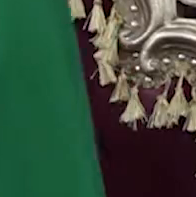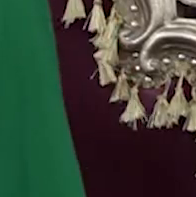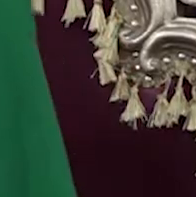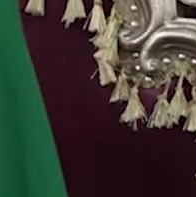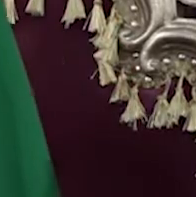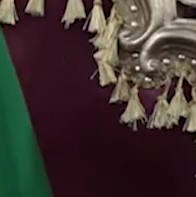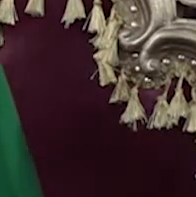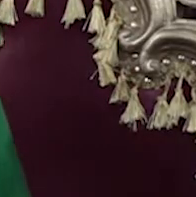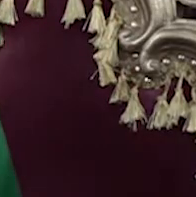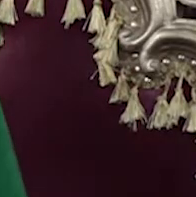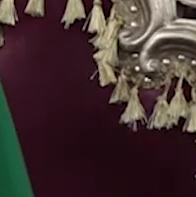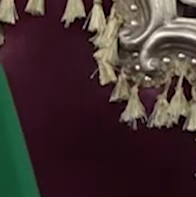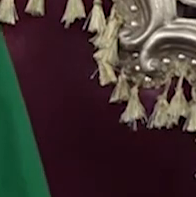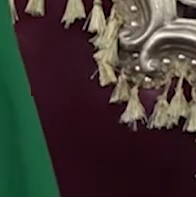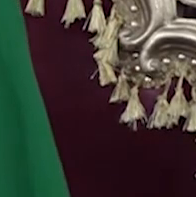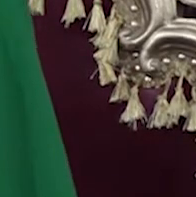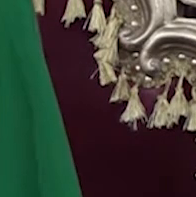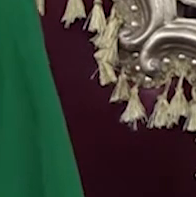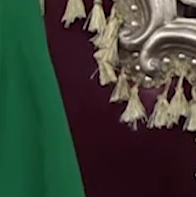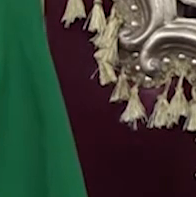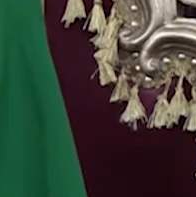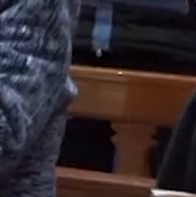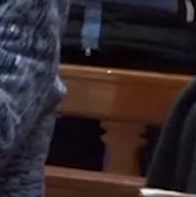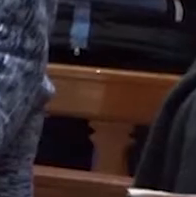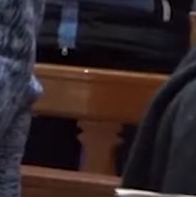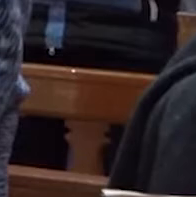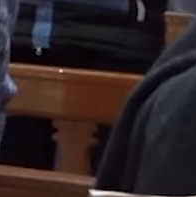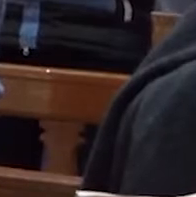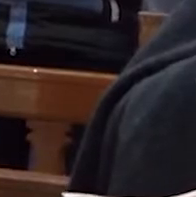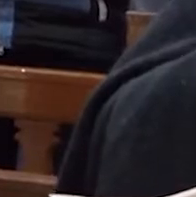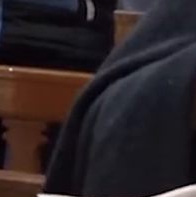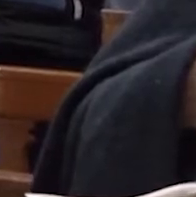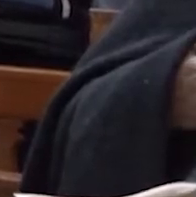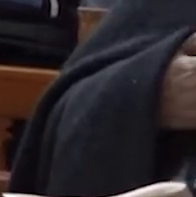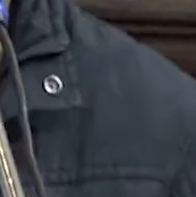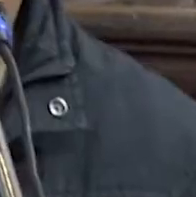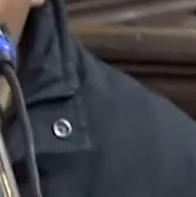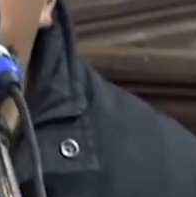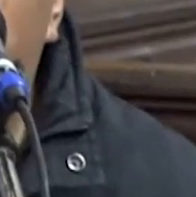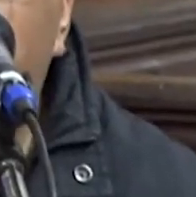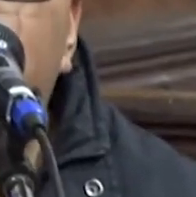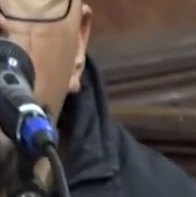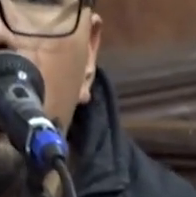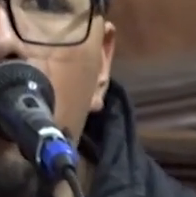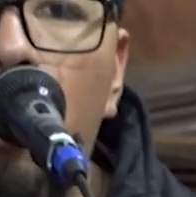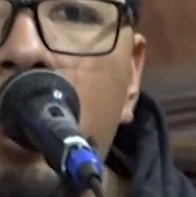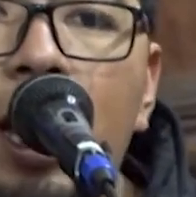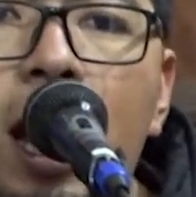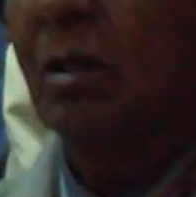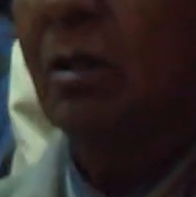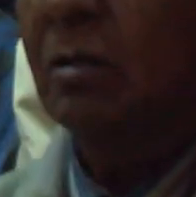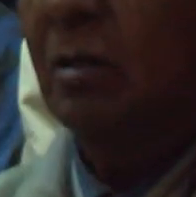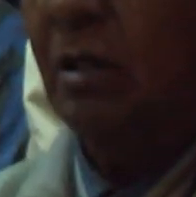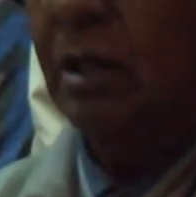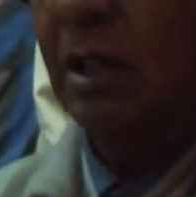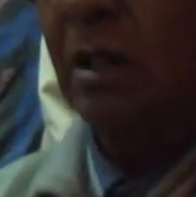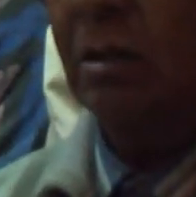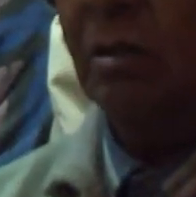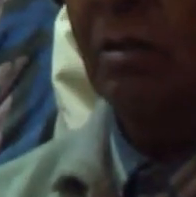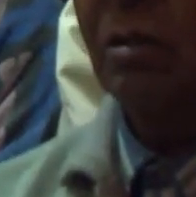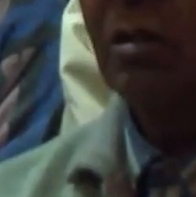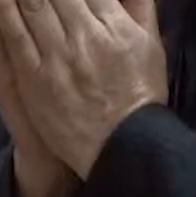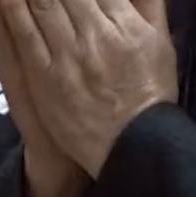Domingo 19 de enero, el padre Diego Pla, secretario ejecutivo del área de comunión eclesial de la Conferencia Episcopal